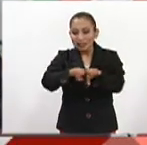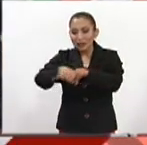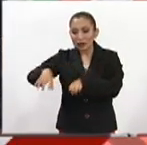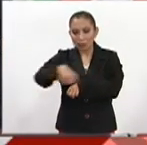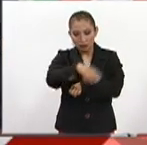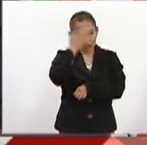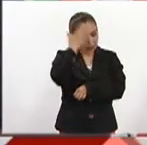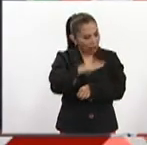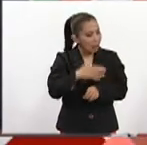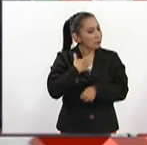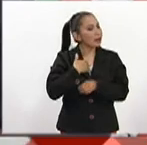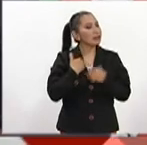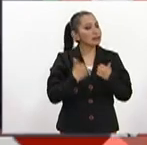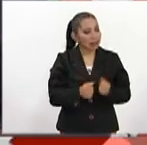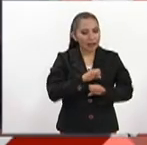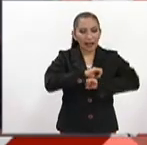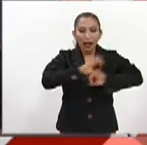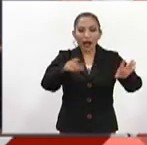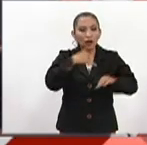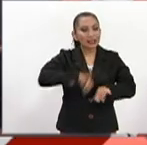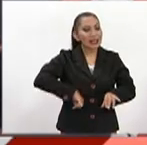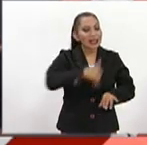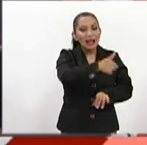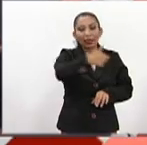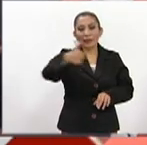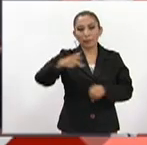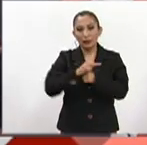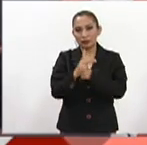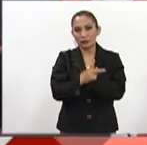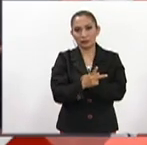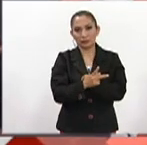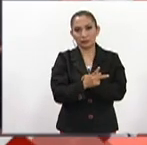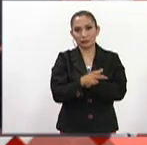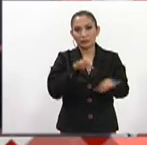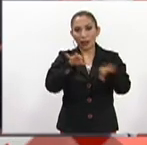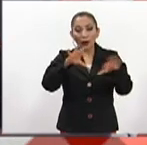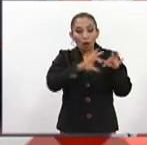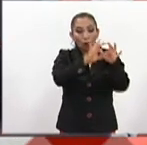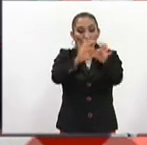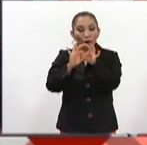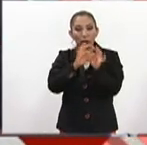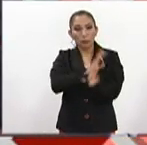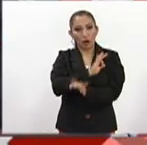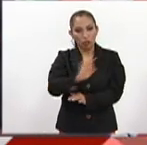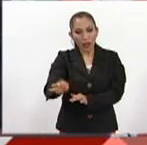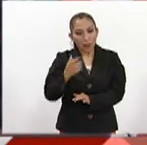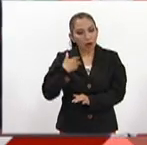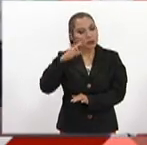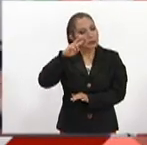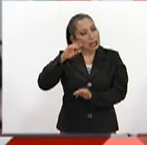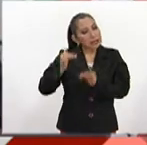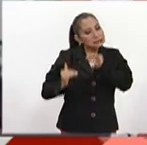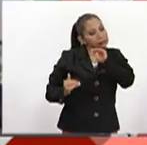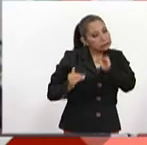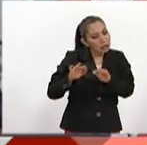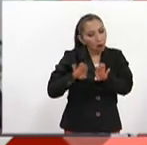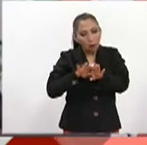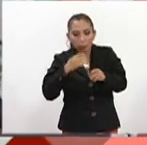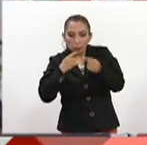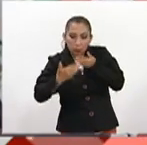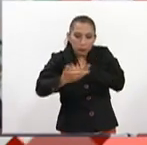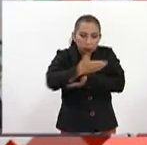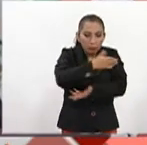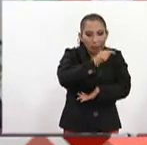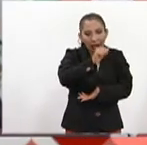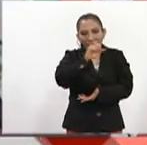negociadores entienden claramente los intereses de nuestros países. Trabajando juntos podemos encontrar los balances para un